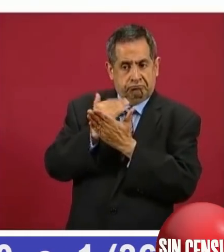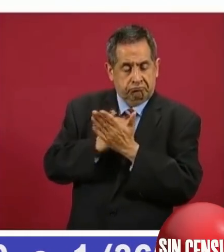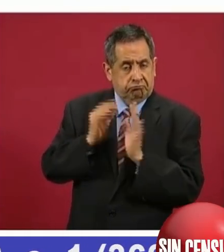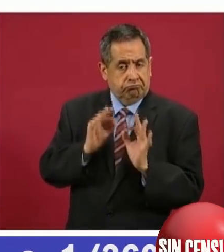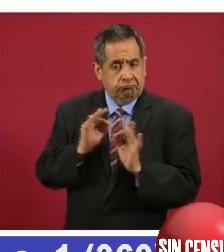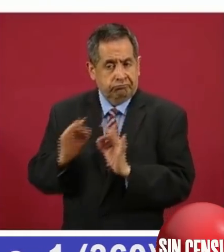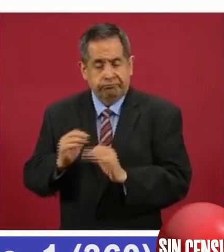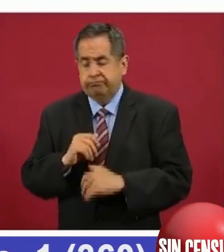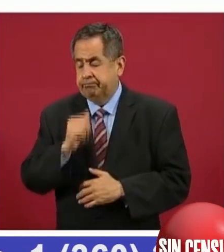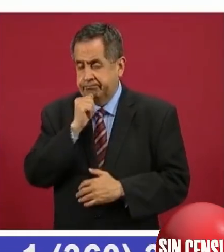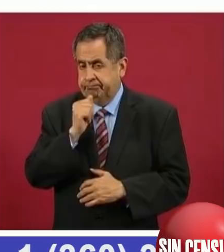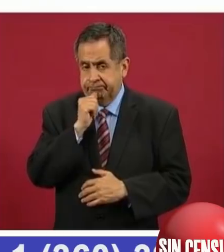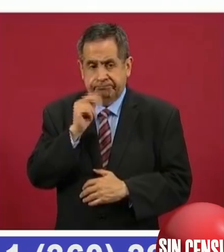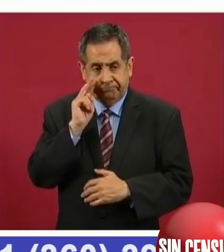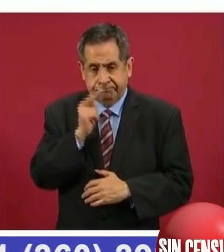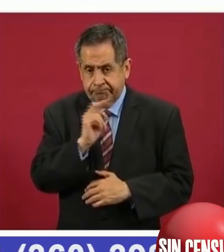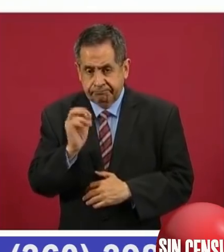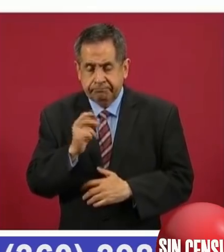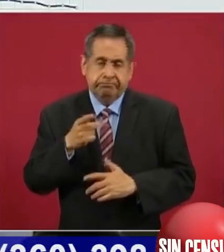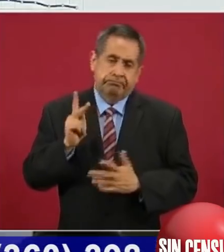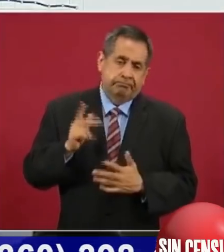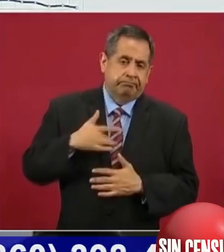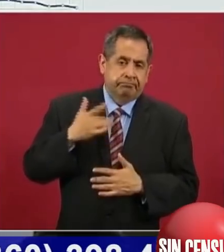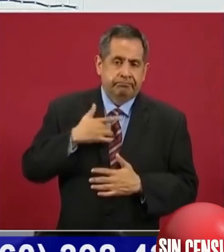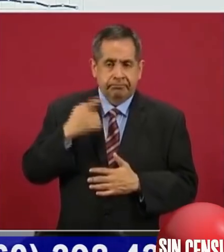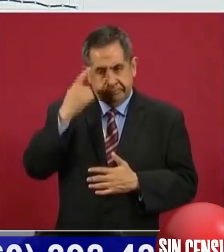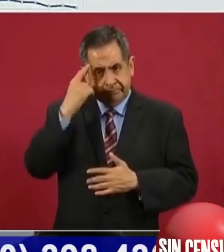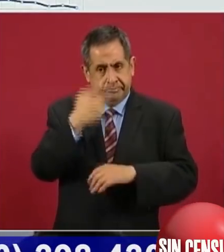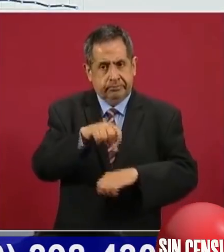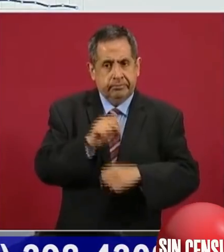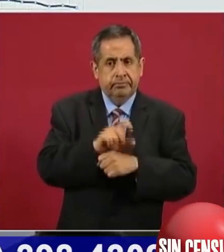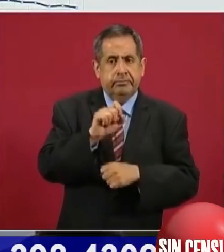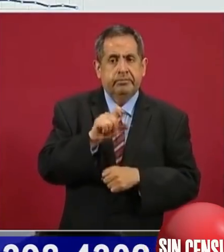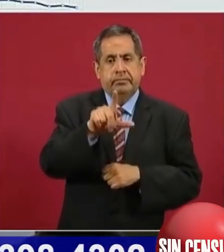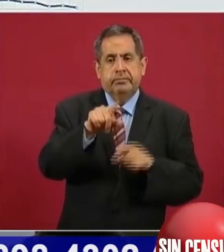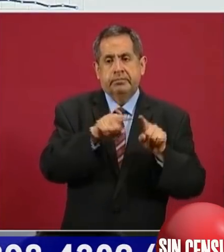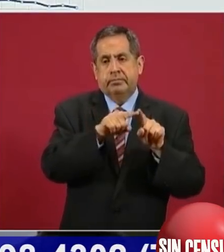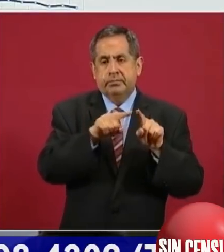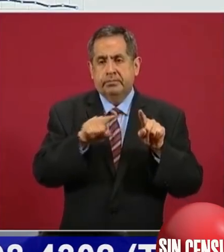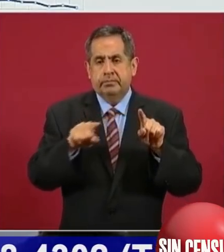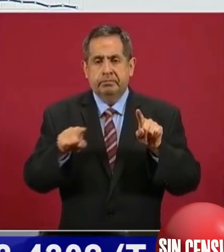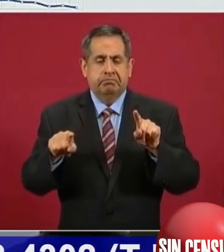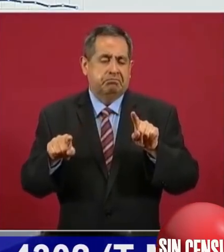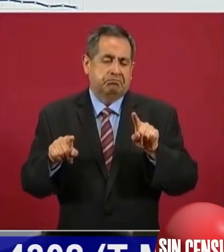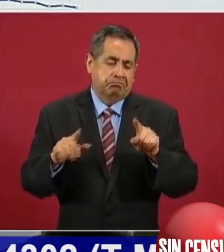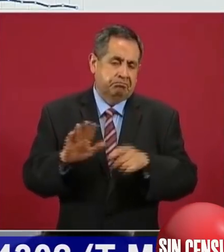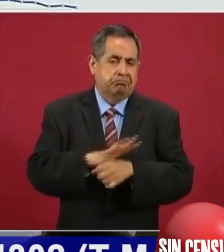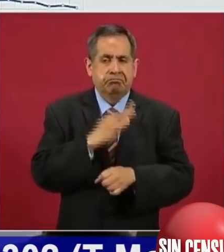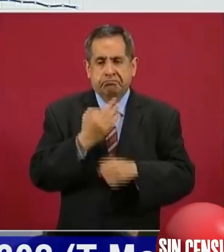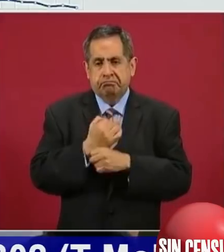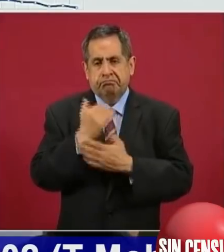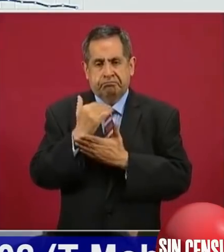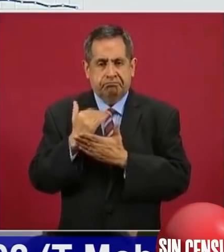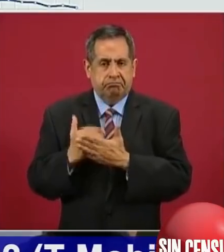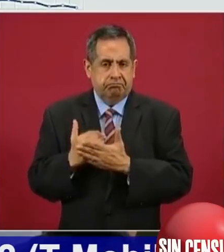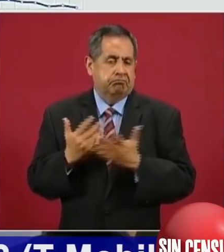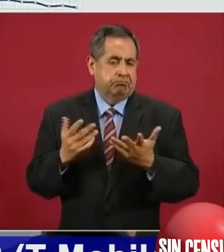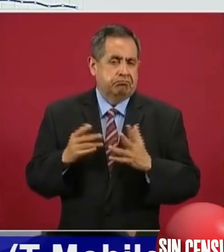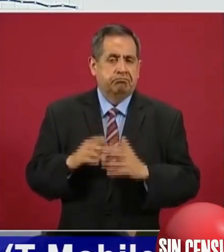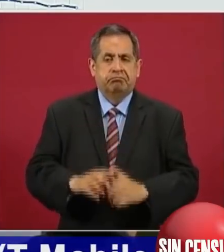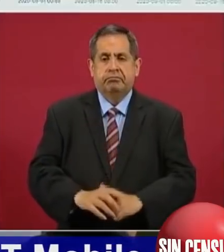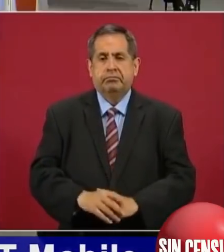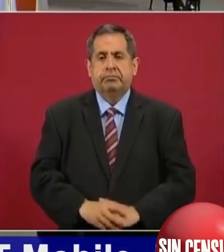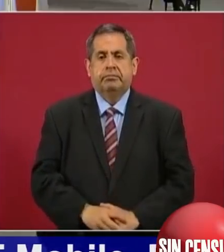aunque en general, si consideramos desde este punto máximo en la semana 27, ha habido una reducción en la intensidad epidémica de